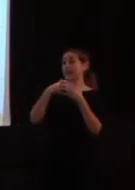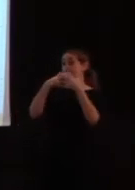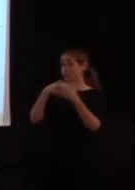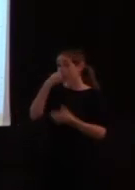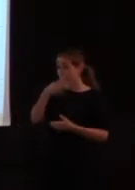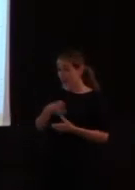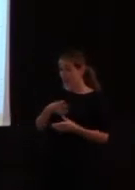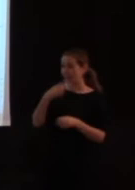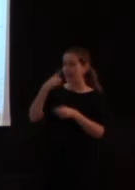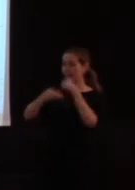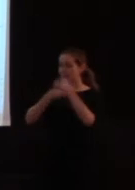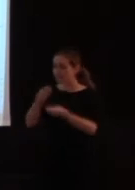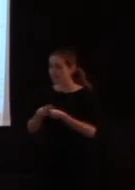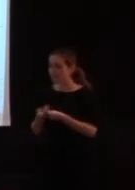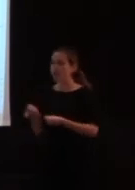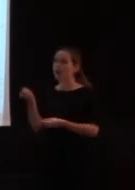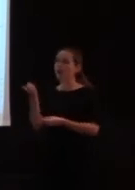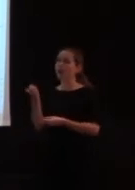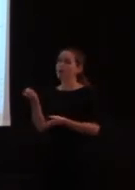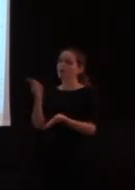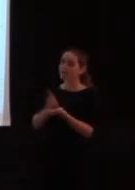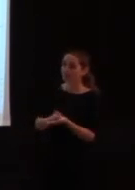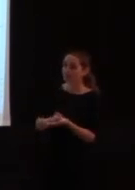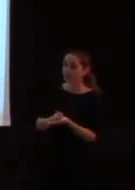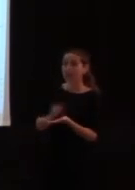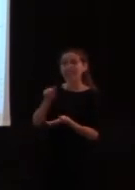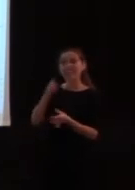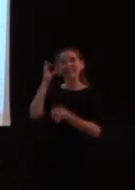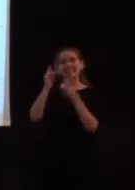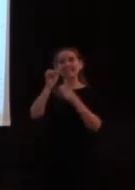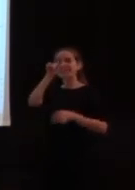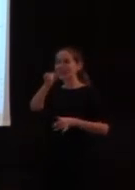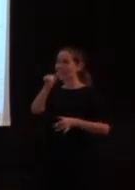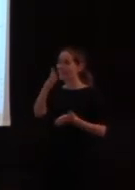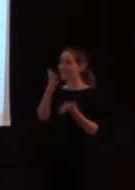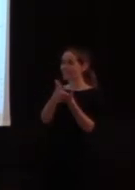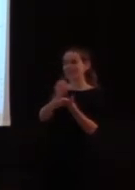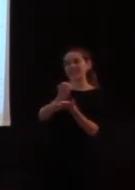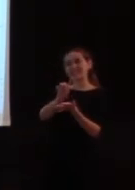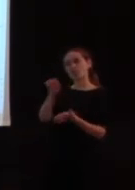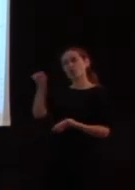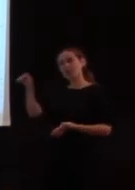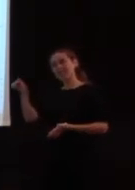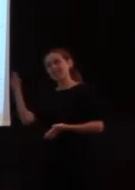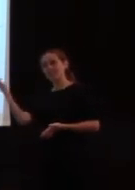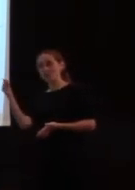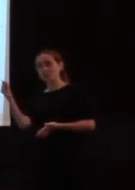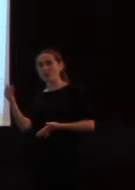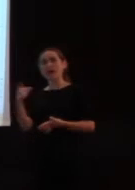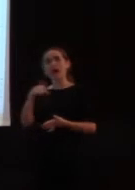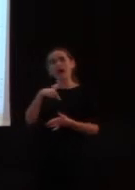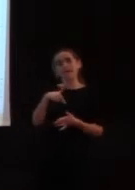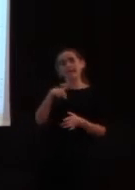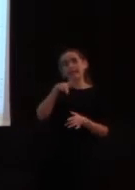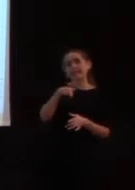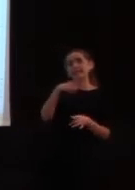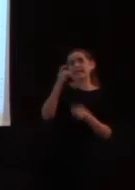volvemos a pulir. A veces decimos, con este grupo no me atrevo a hacer eso. Con este grupo, mira, como lo tengo bastante bien, a ver cómo saldrá. Por tanto,